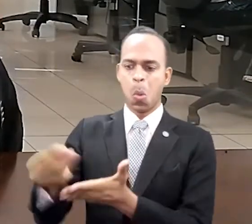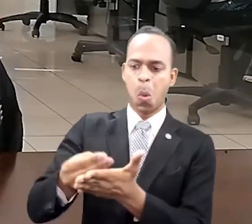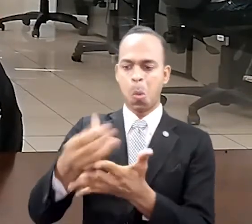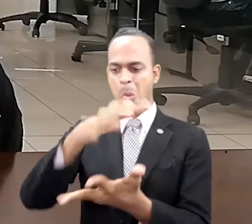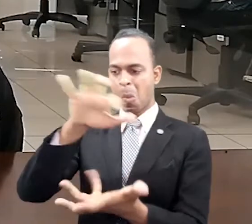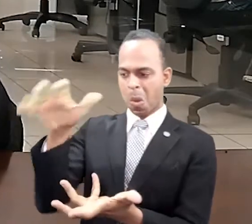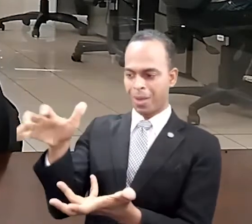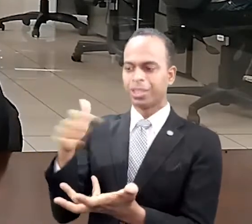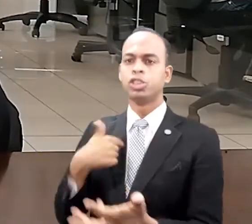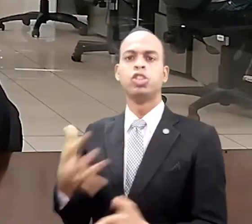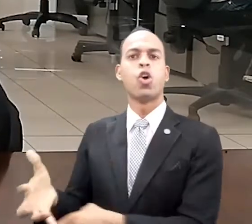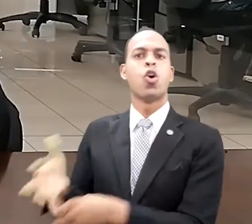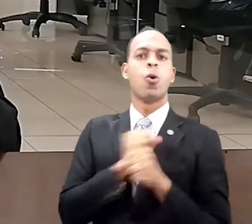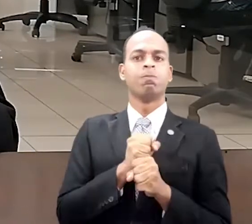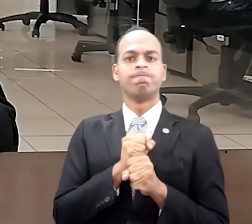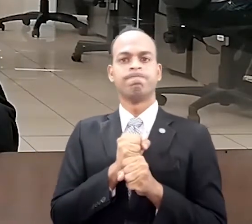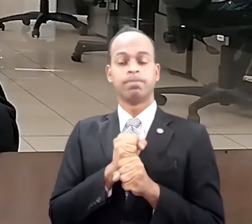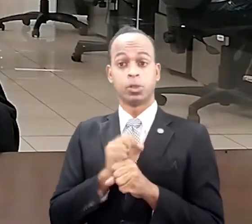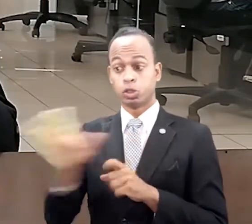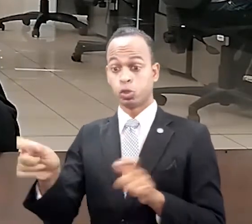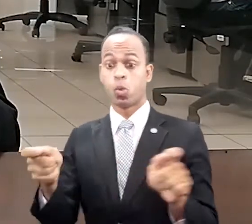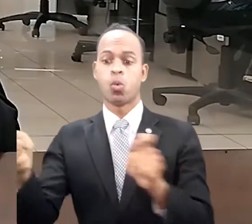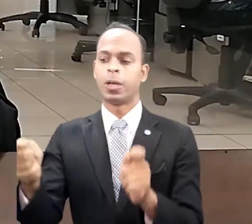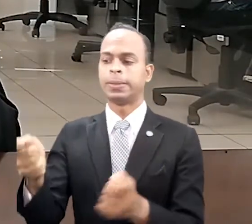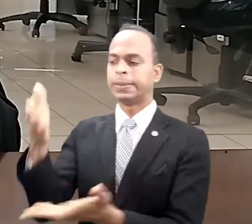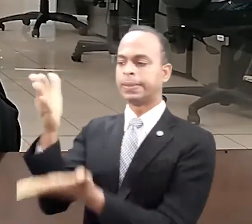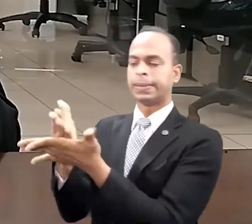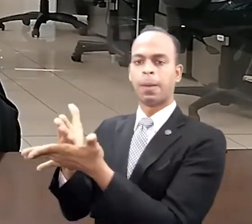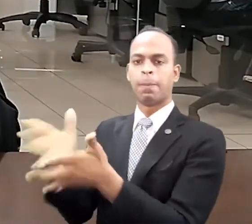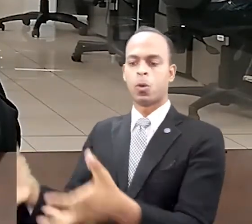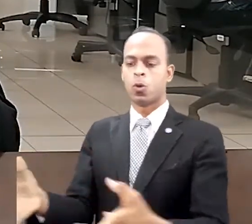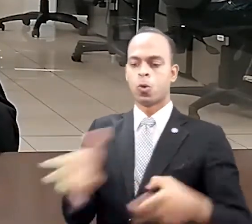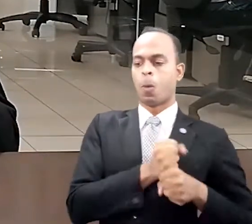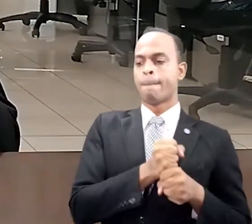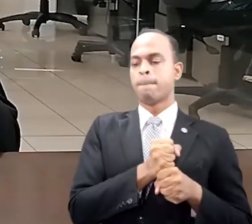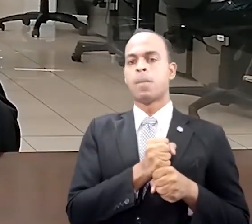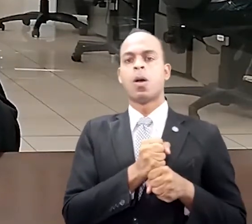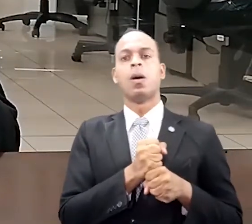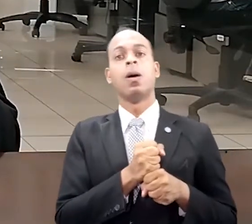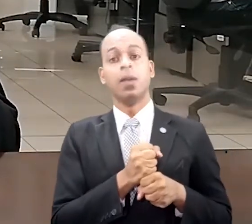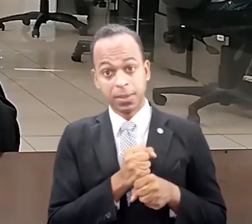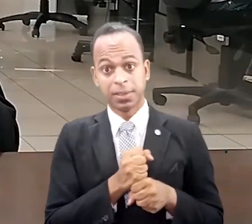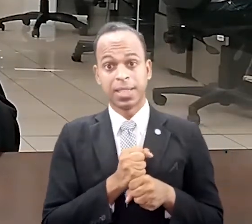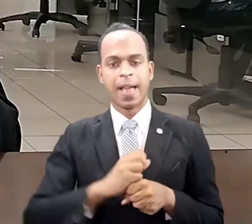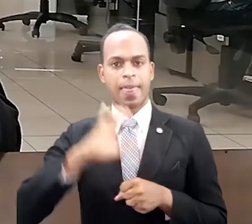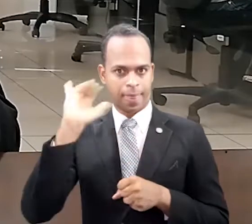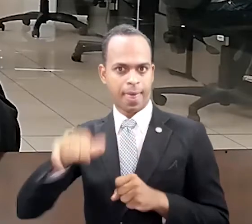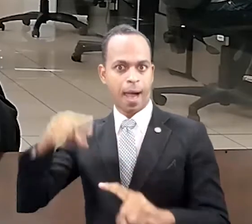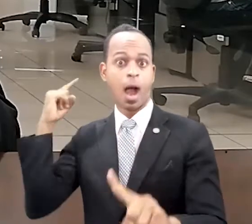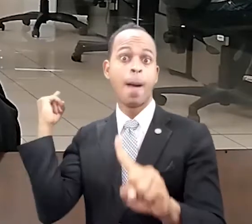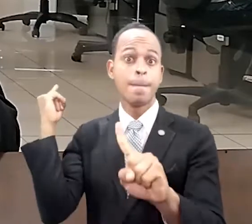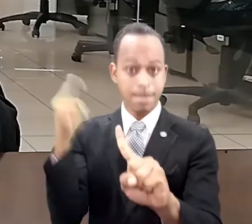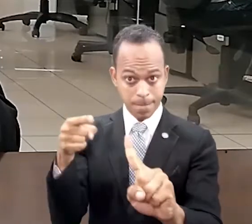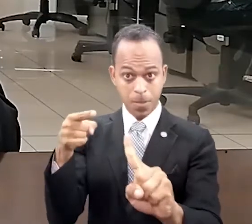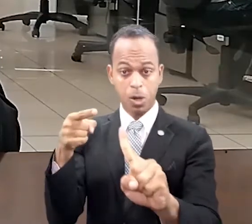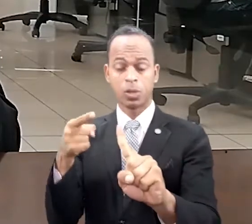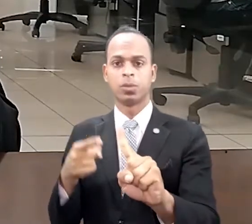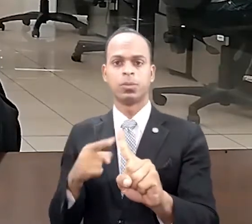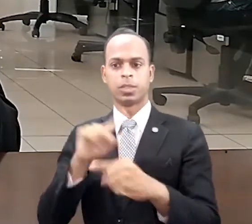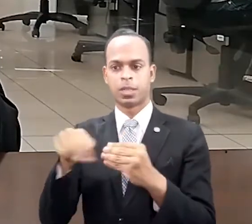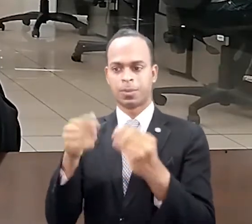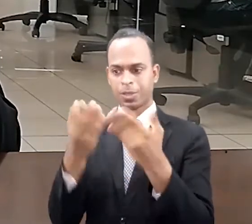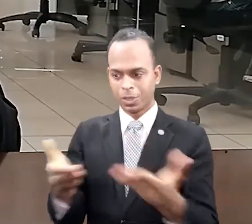intangible. Yo te quito la propiedad, yo extingo la propiedad o el dominio que tú tienes. Por eso es la extinción del